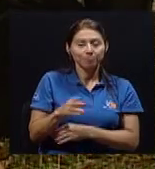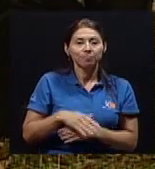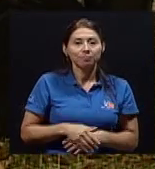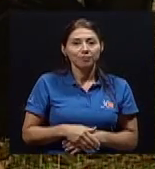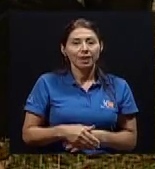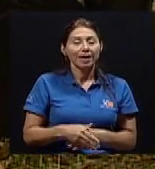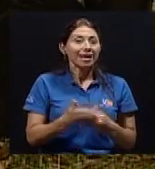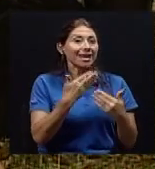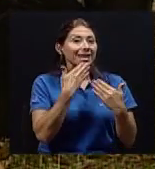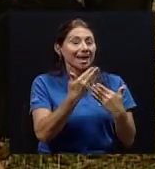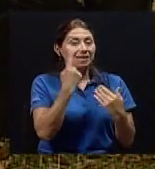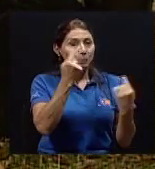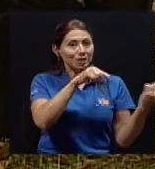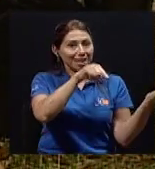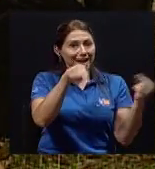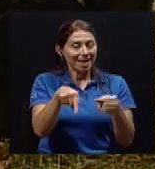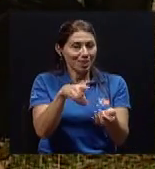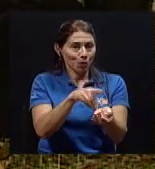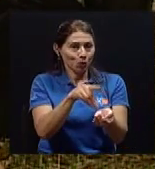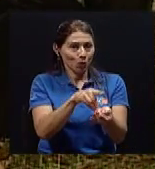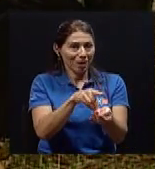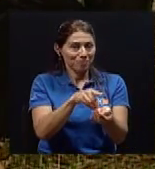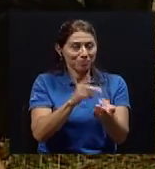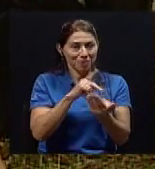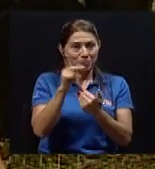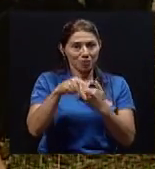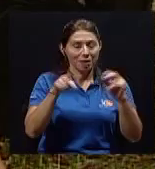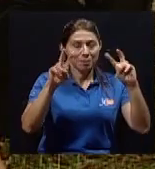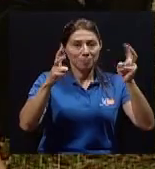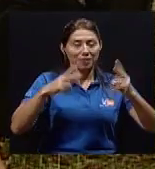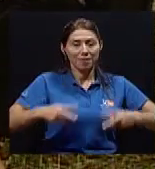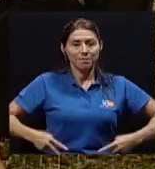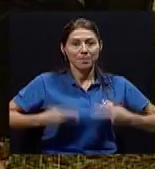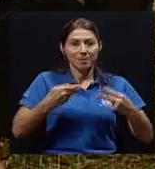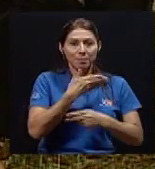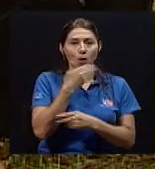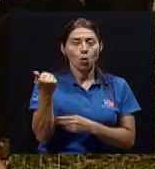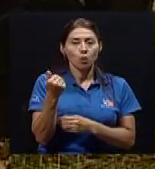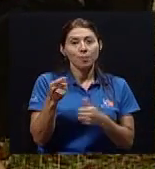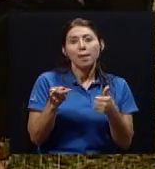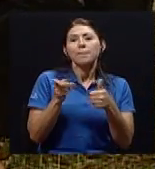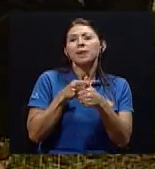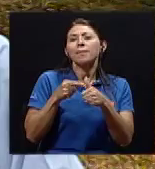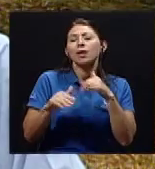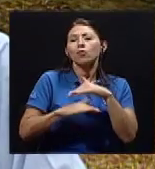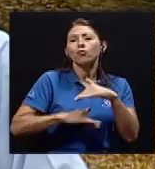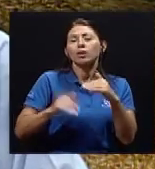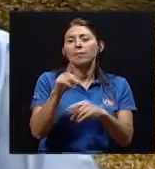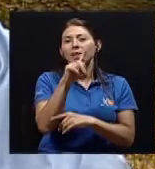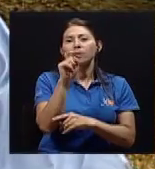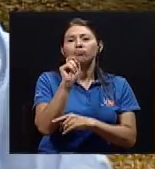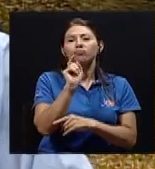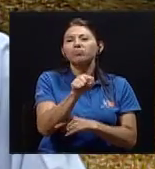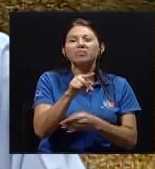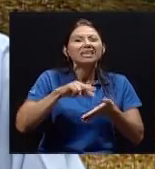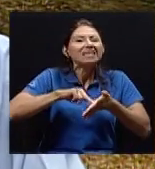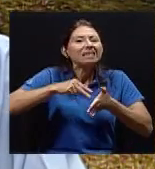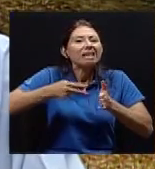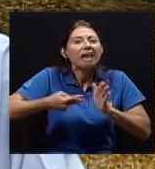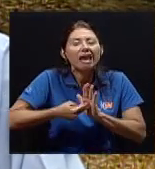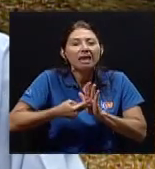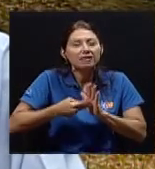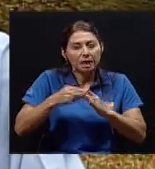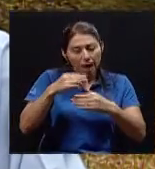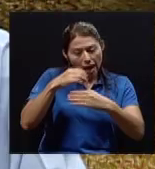vez, gracias por estar aquí, doctora, en Vivir Mejor. Partamos de una pregunta básica. ¿Qué es la